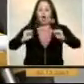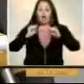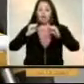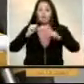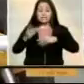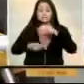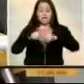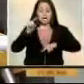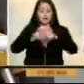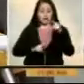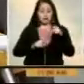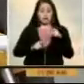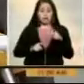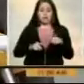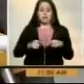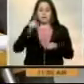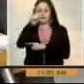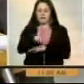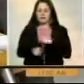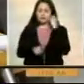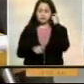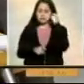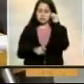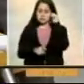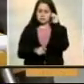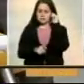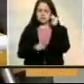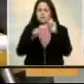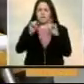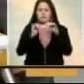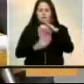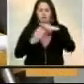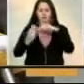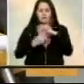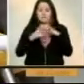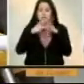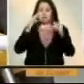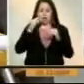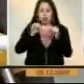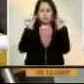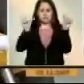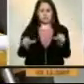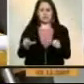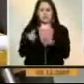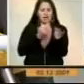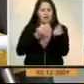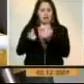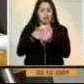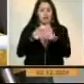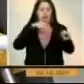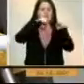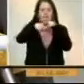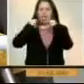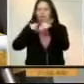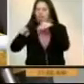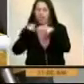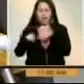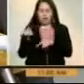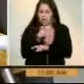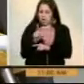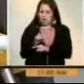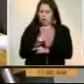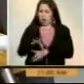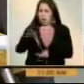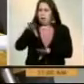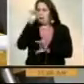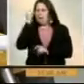La confianza es el portal, es el pilar, es el sustento de cualquier sistema financiero. Por lo tanto, los rumores poco abonan para que